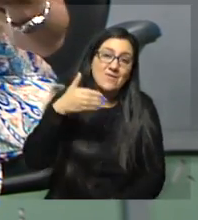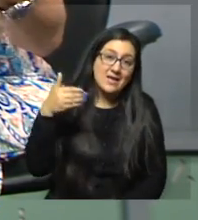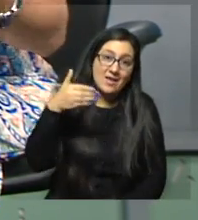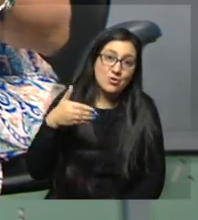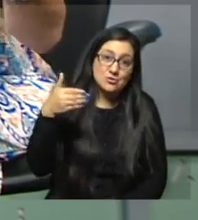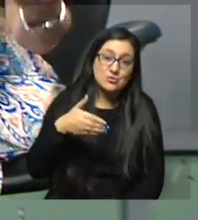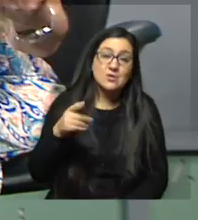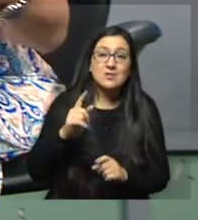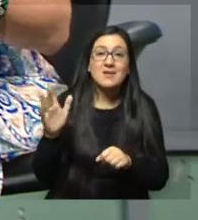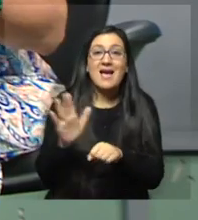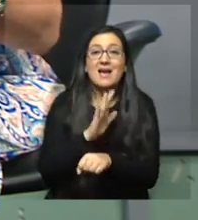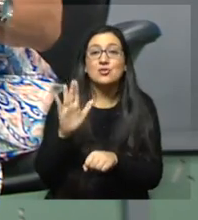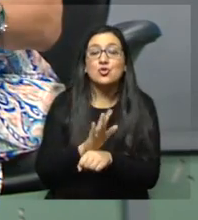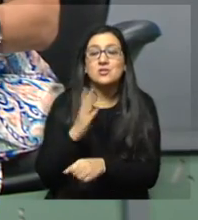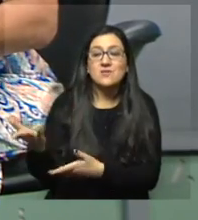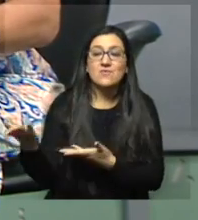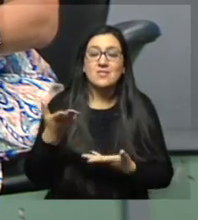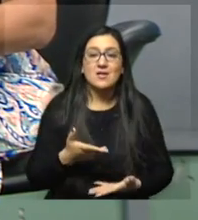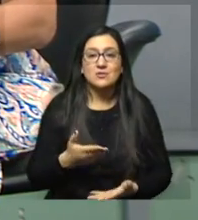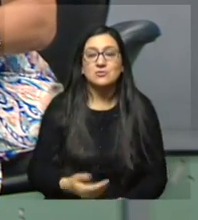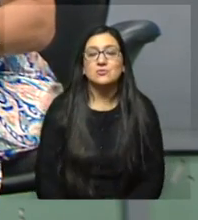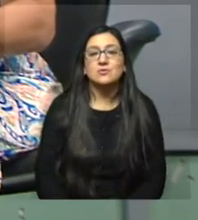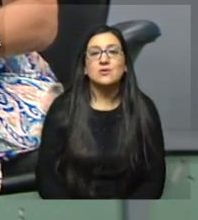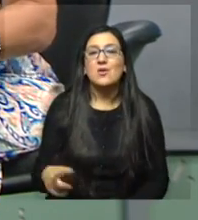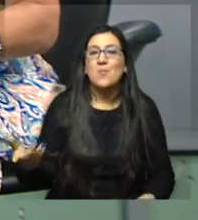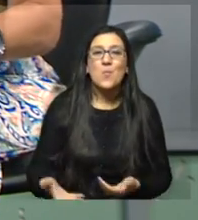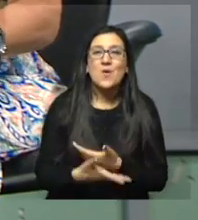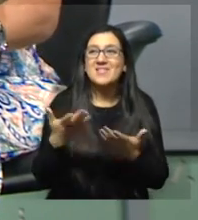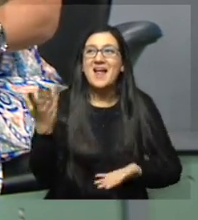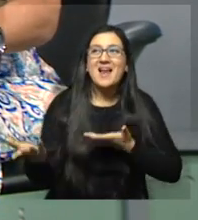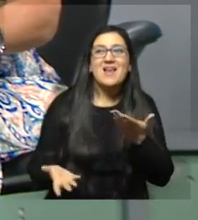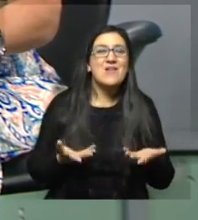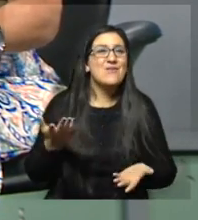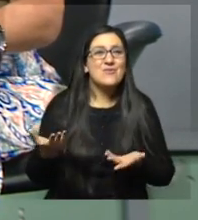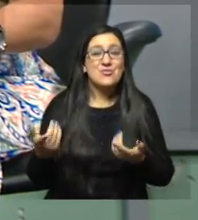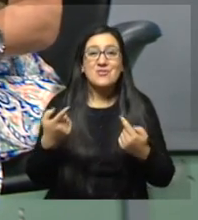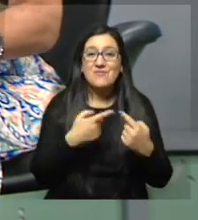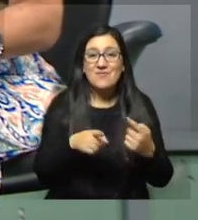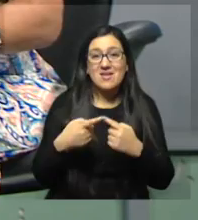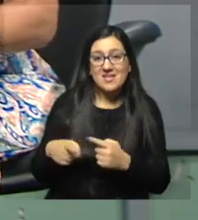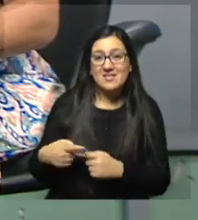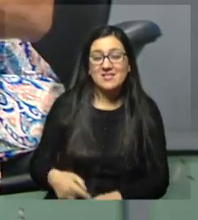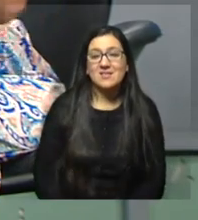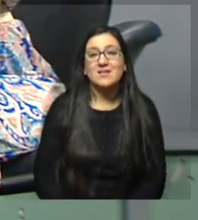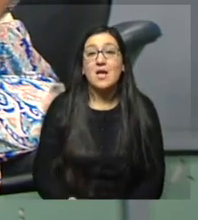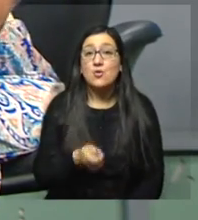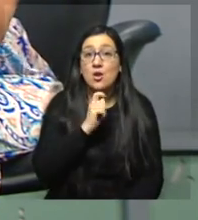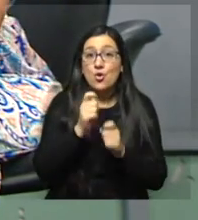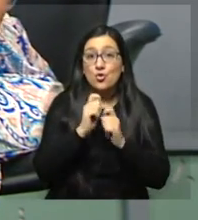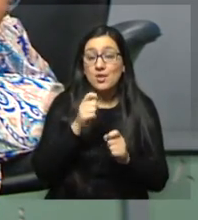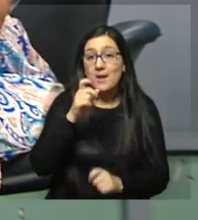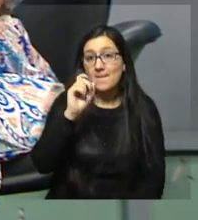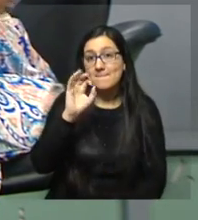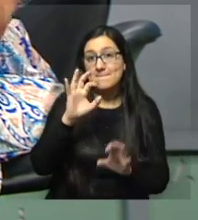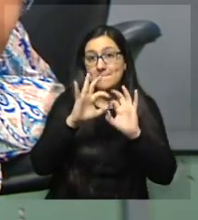también actores, actrices invitados, que le da ese fogueo distinto y ese aprendizaje que permean todos. Vamos a tener una nota, creo que es el miércoles,